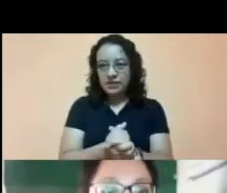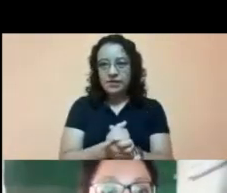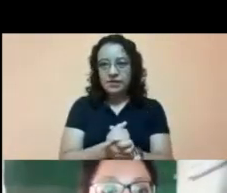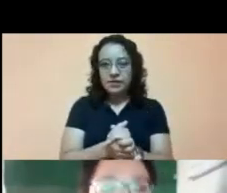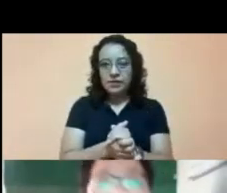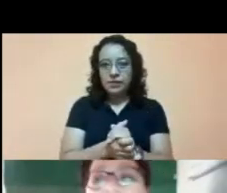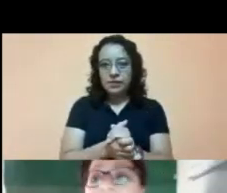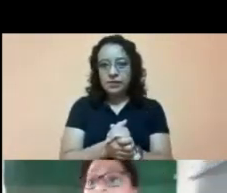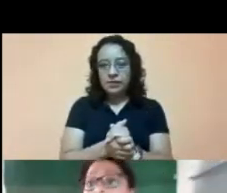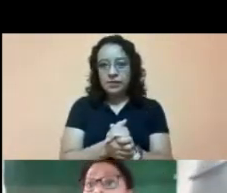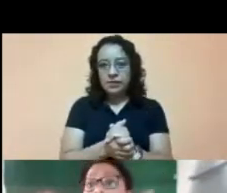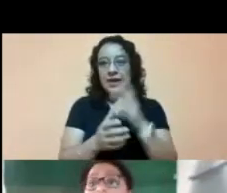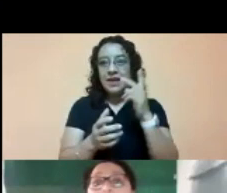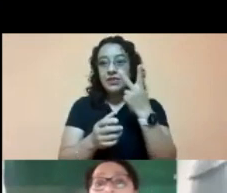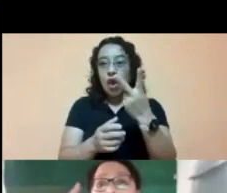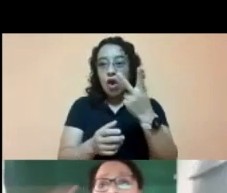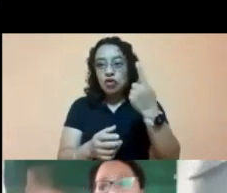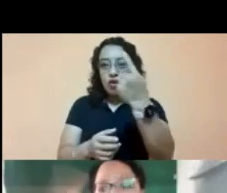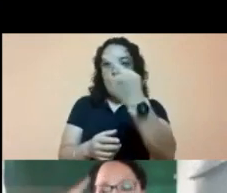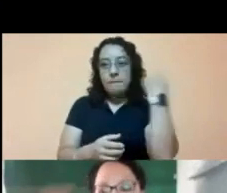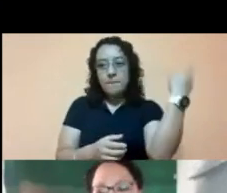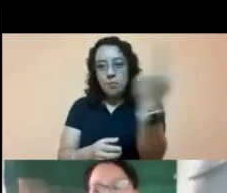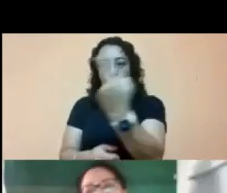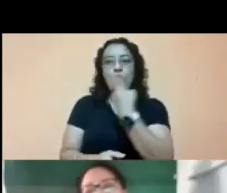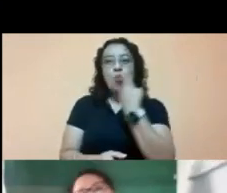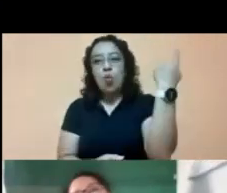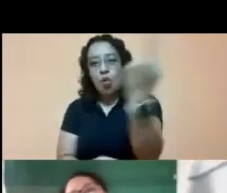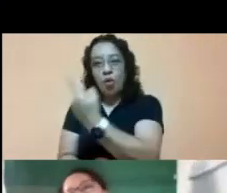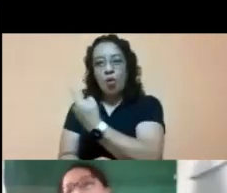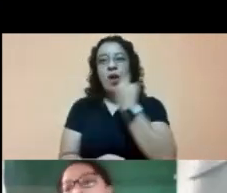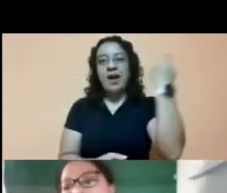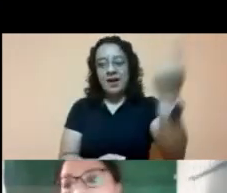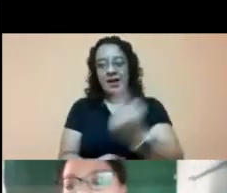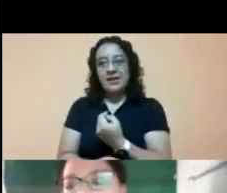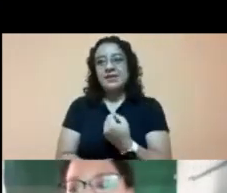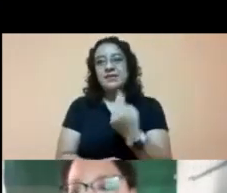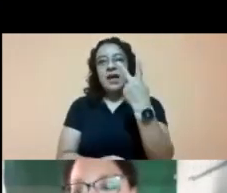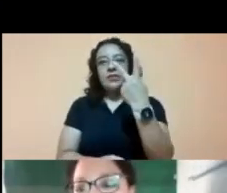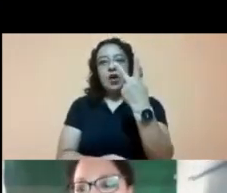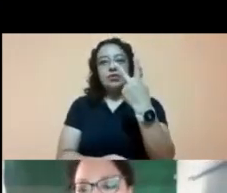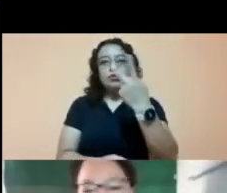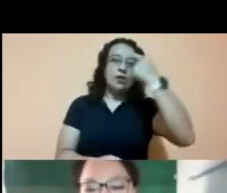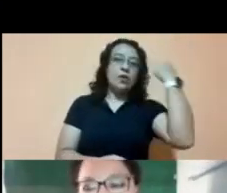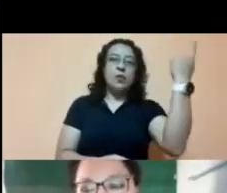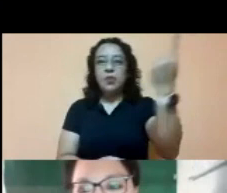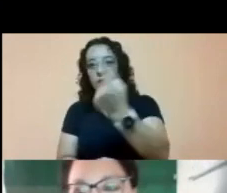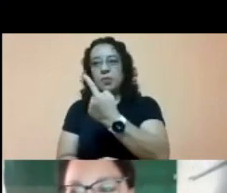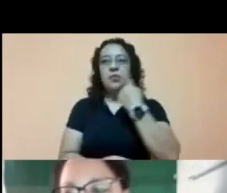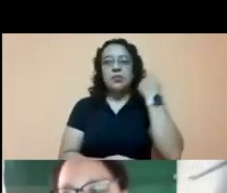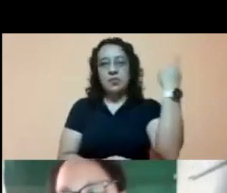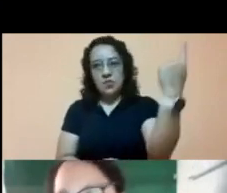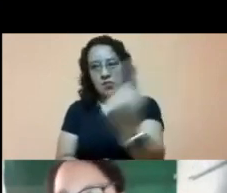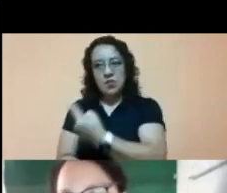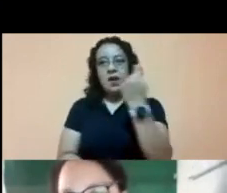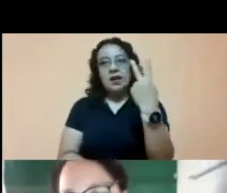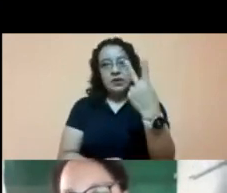Y dice que demos dos vueltas. Muy bien, vamos a girar dos veces.